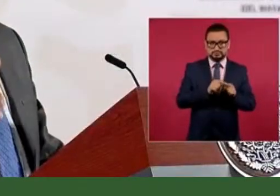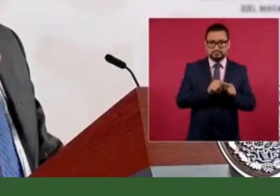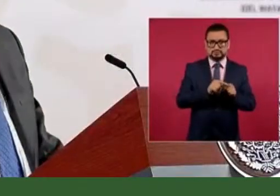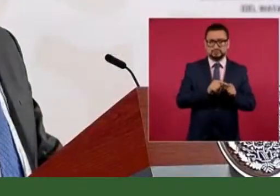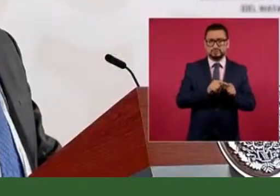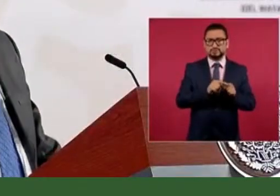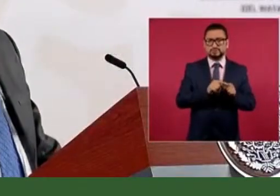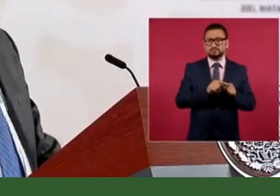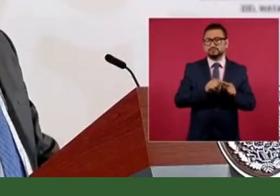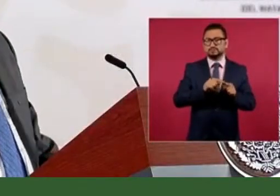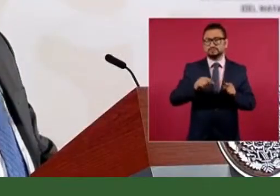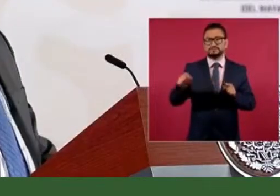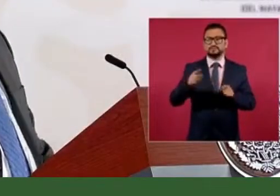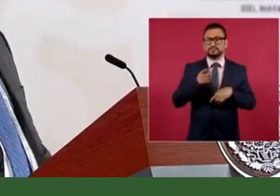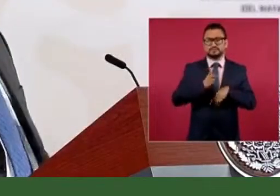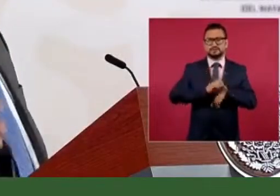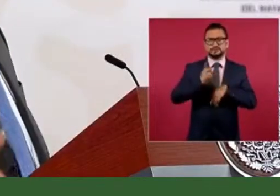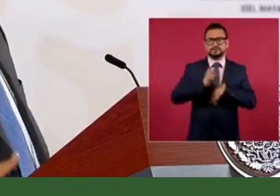diario hay